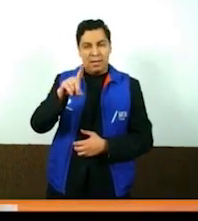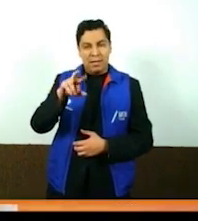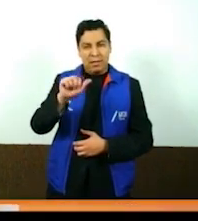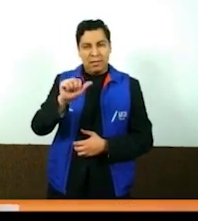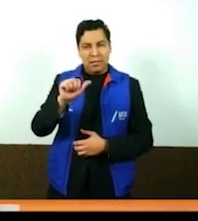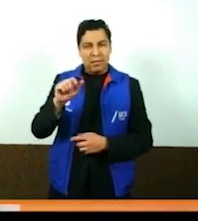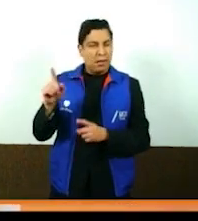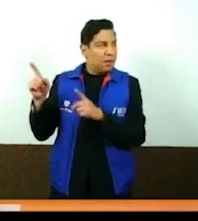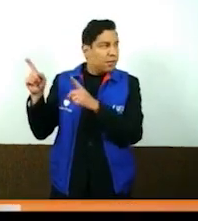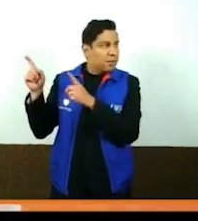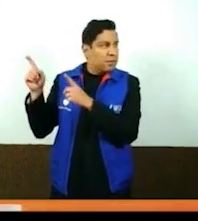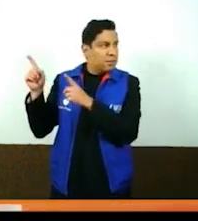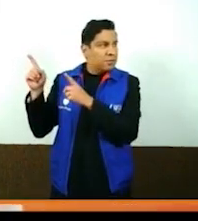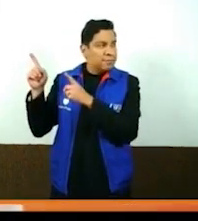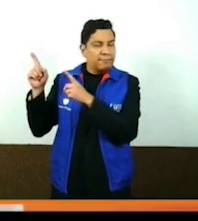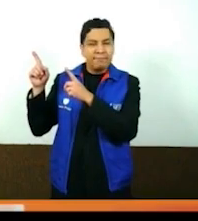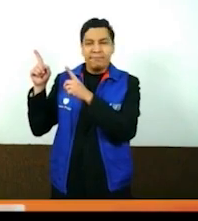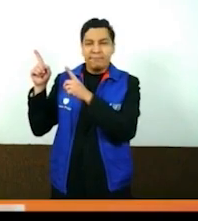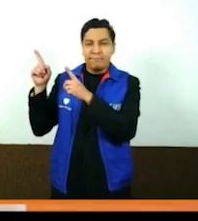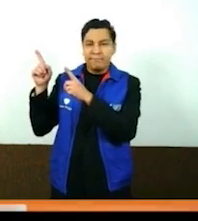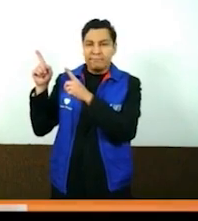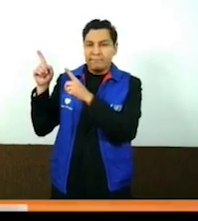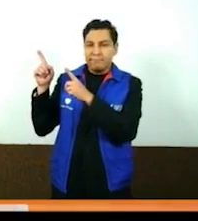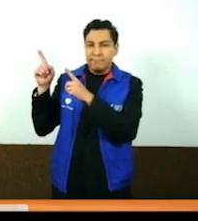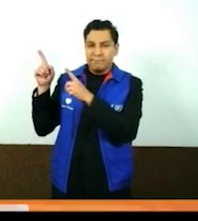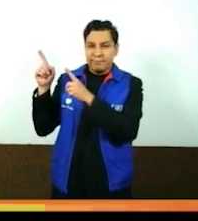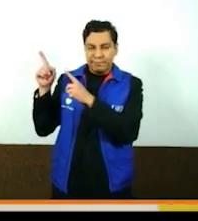Alejandra Hutchinson Flores.